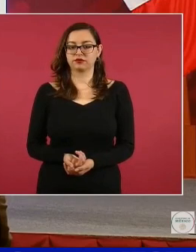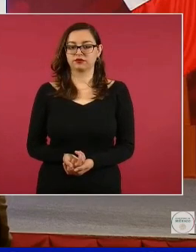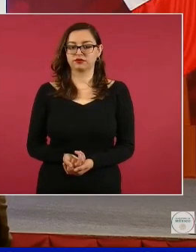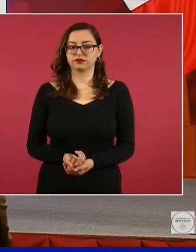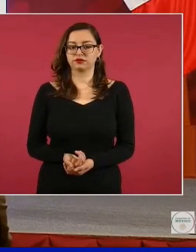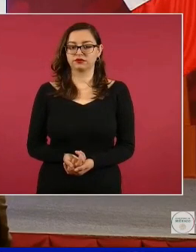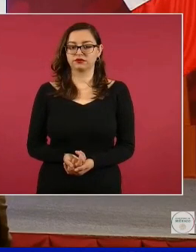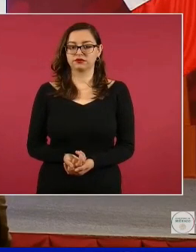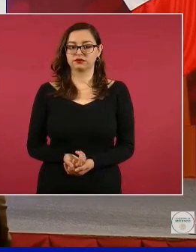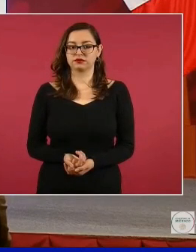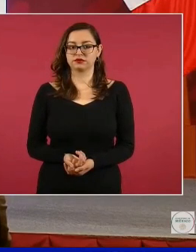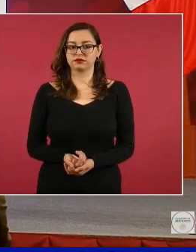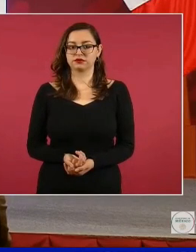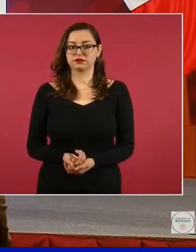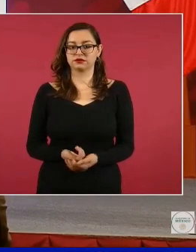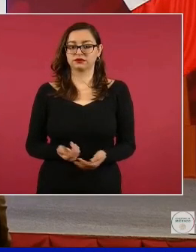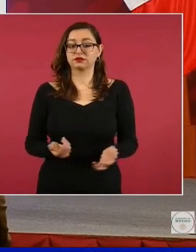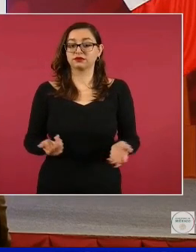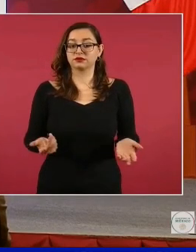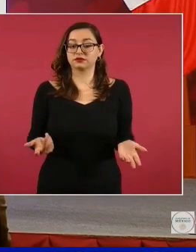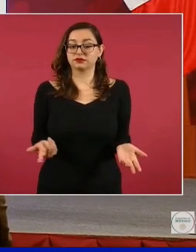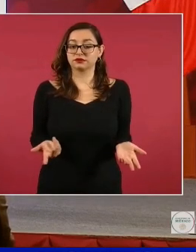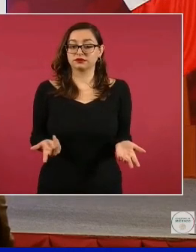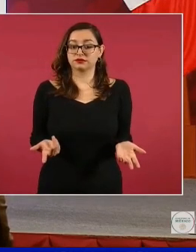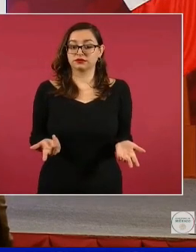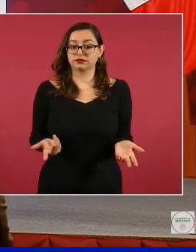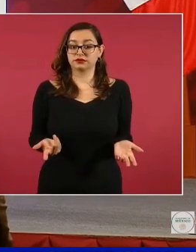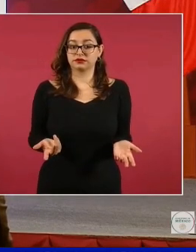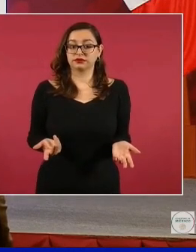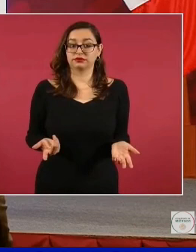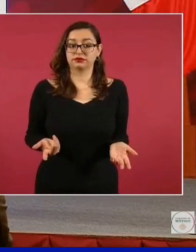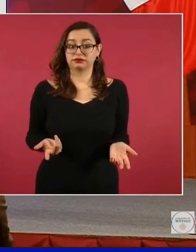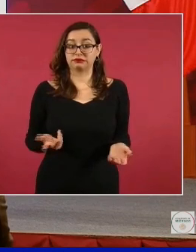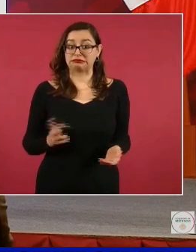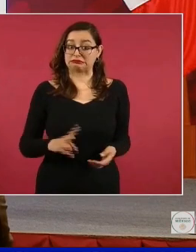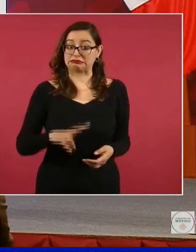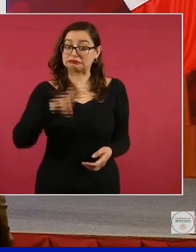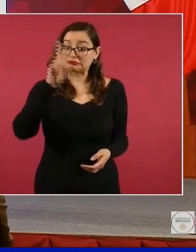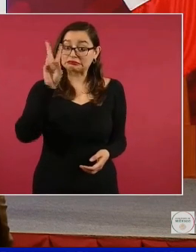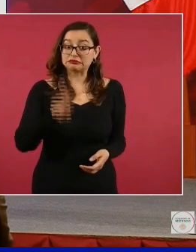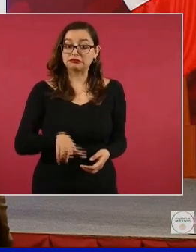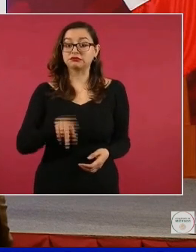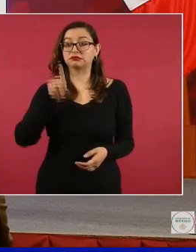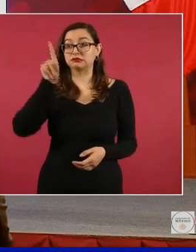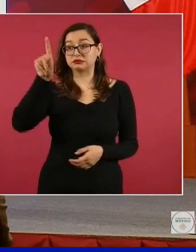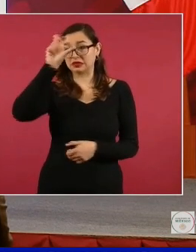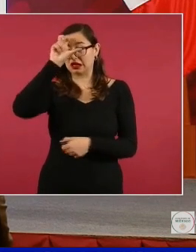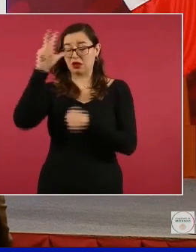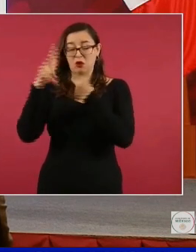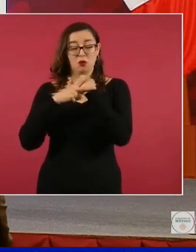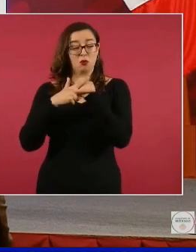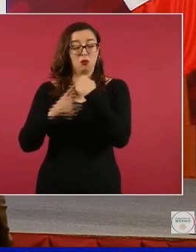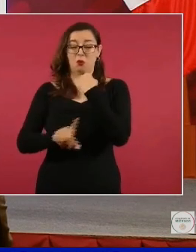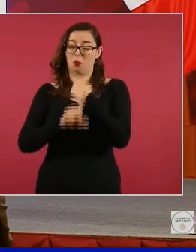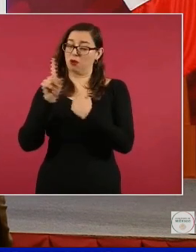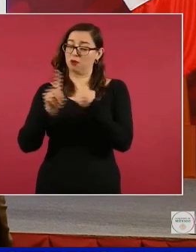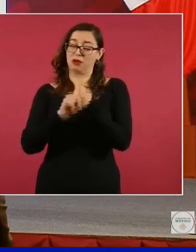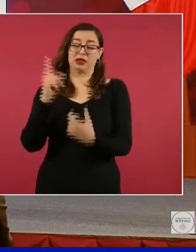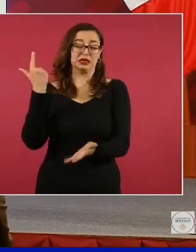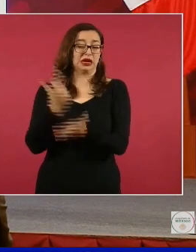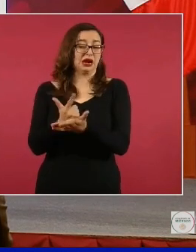y la verdad nosotros deseamos que en Europa se resuelva la